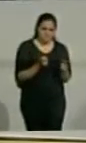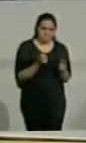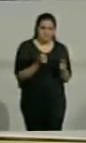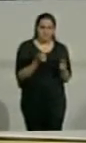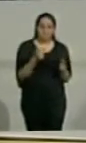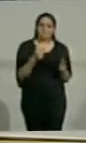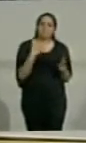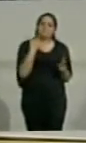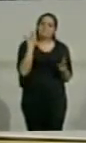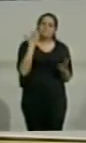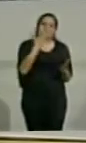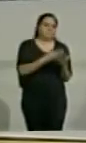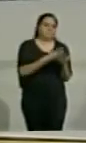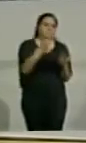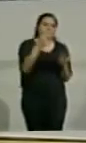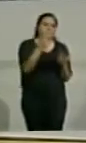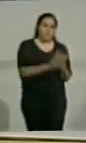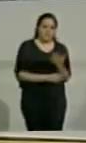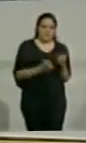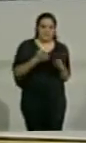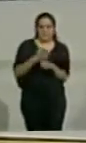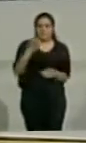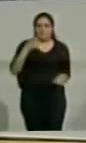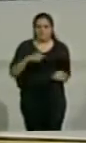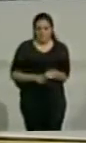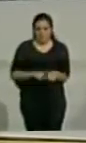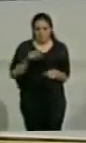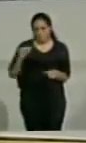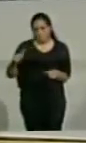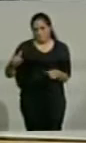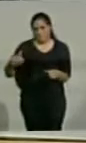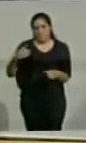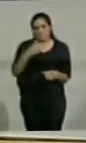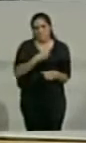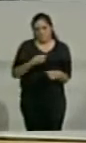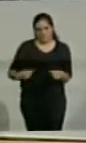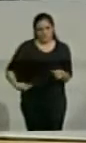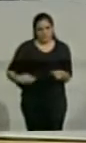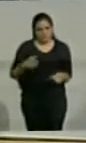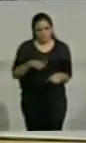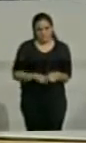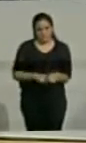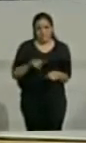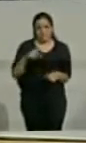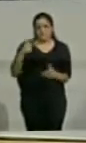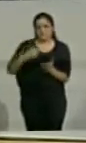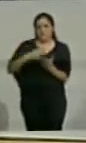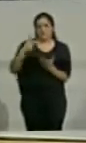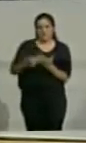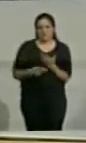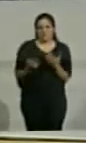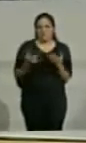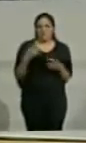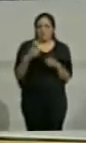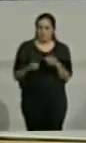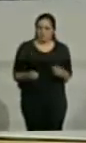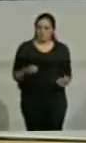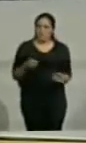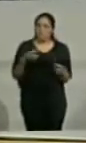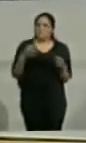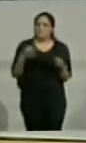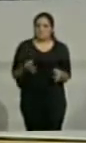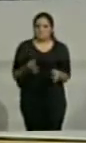disposición responsable a nivel estatal y municipal, a través de proyectos que garanticen el tratamiento integral, tanto de